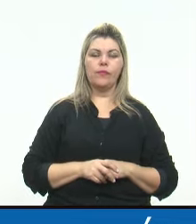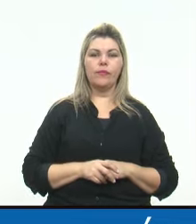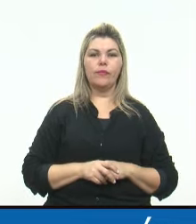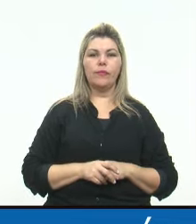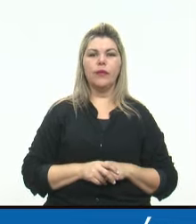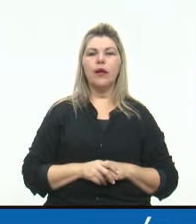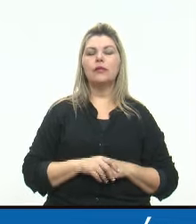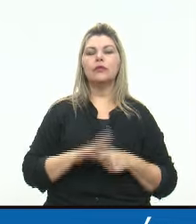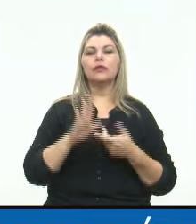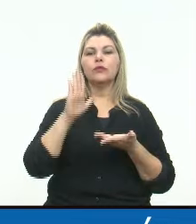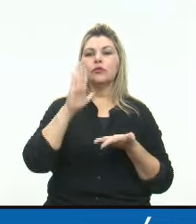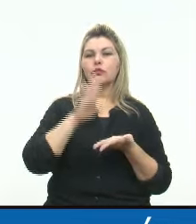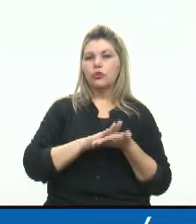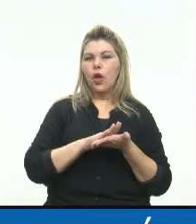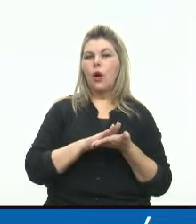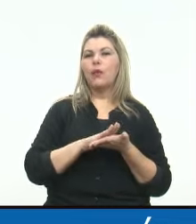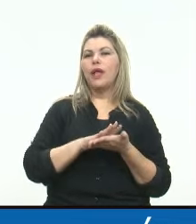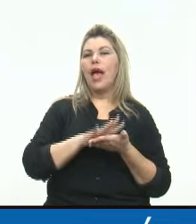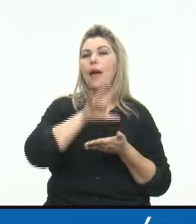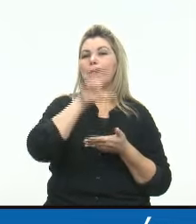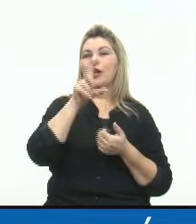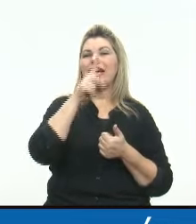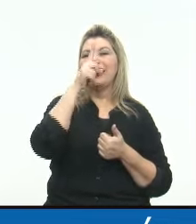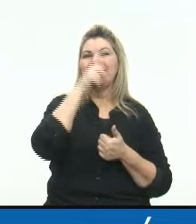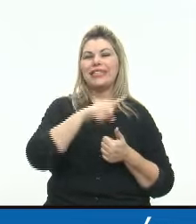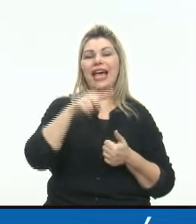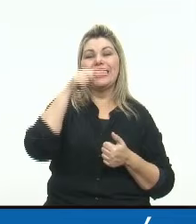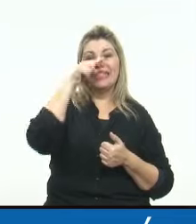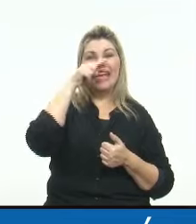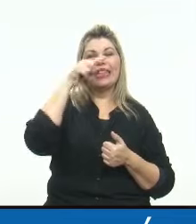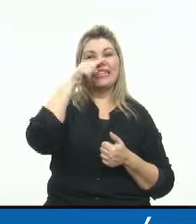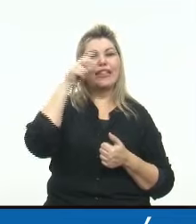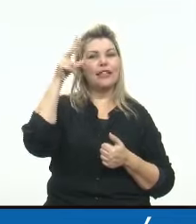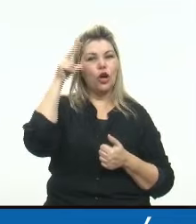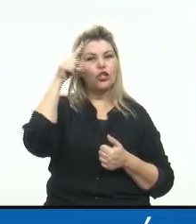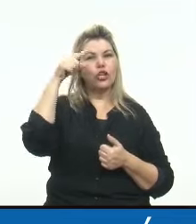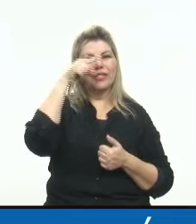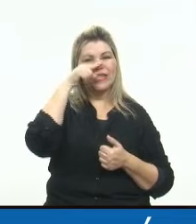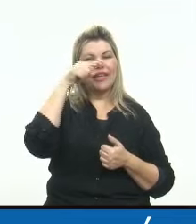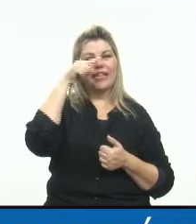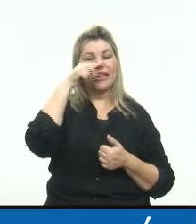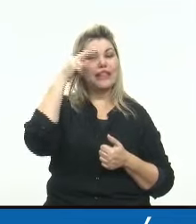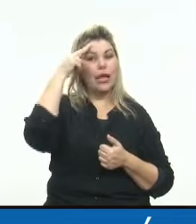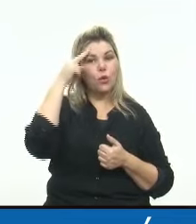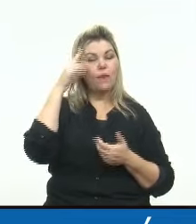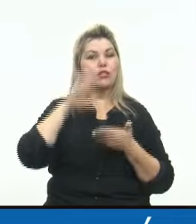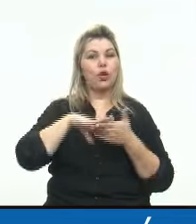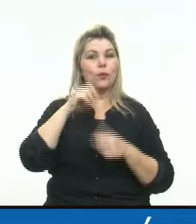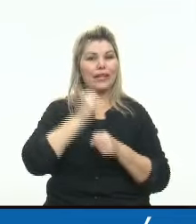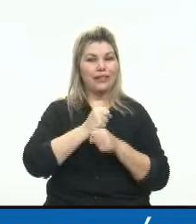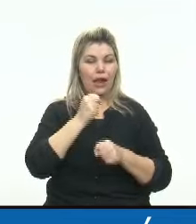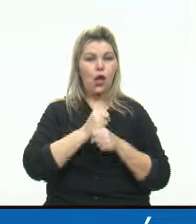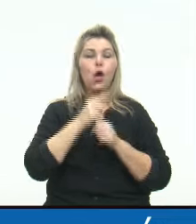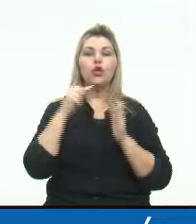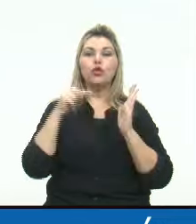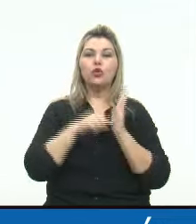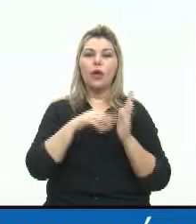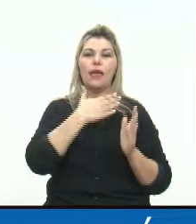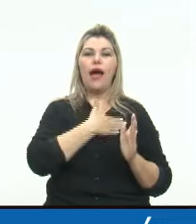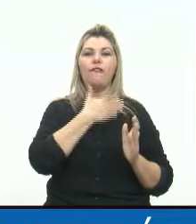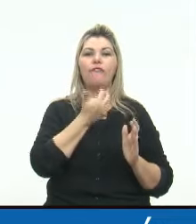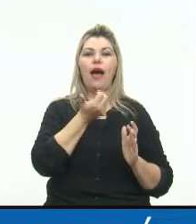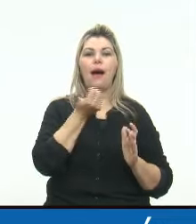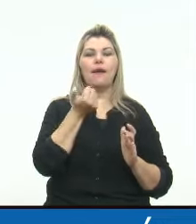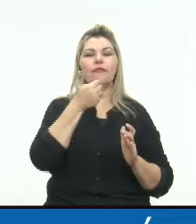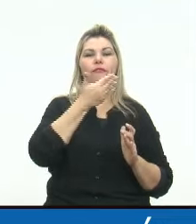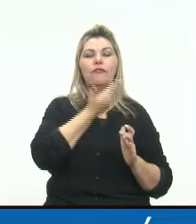Con respecto a las preguntas 778 y 779 de obras de ejecución en la ciudad de Famaillá, la Secretaría